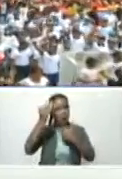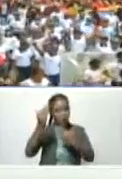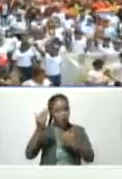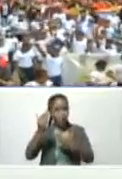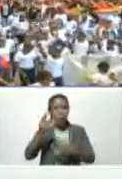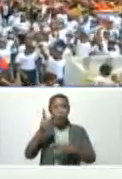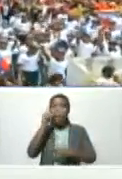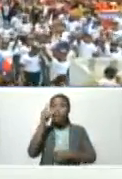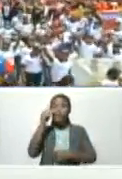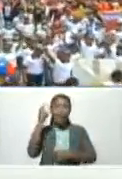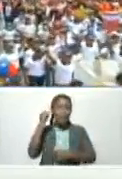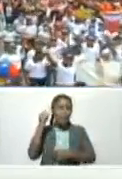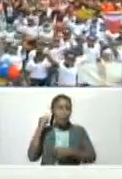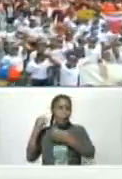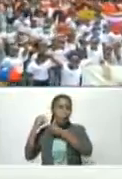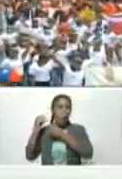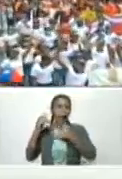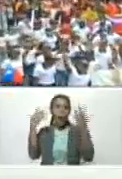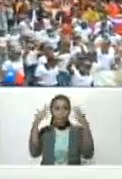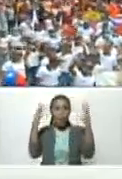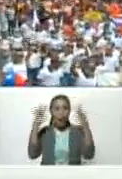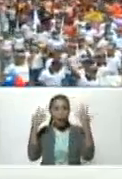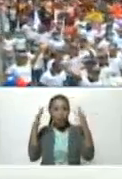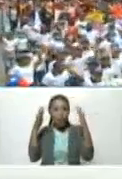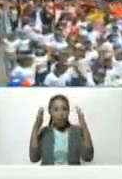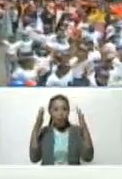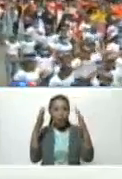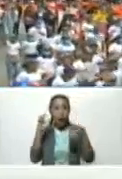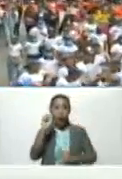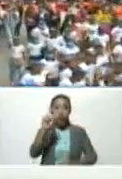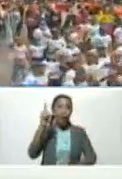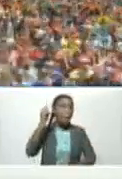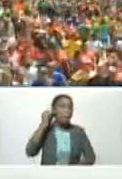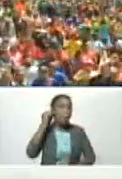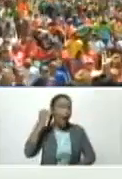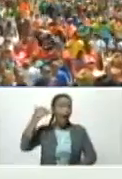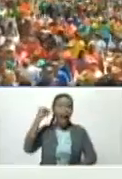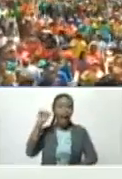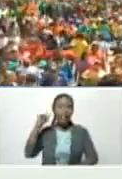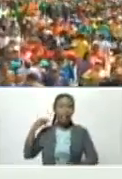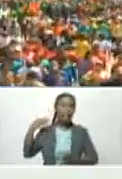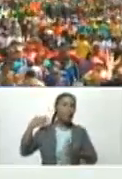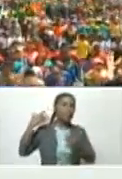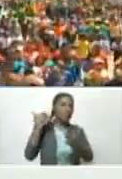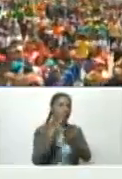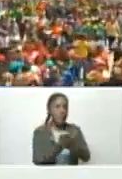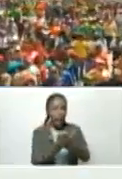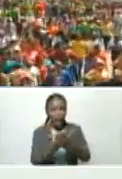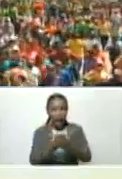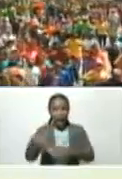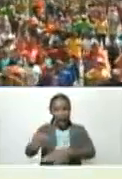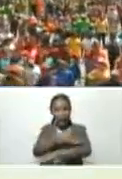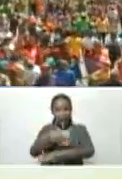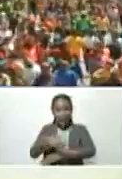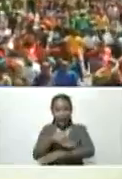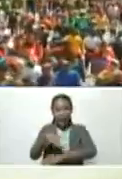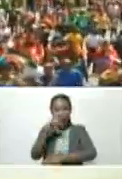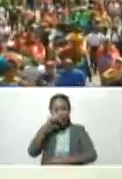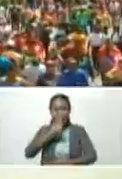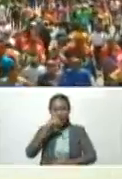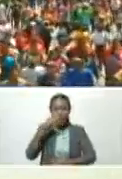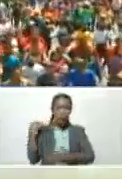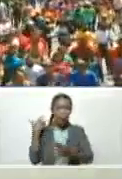muchachada le dé un aplauso a una mujer que tiene años en las calles.